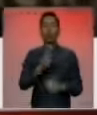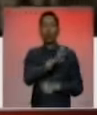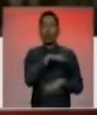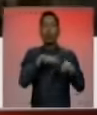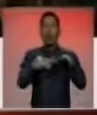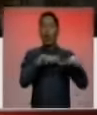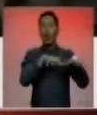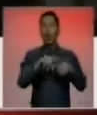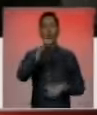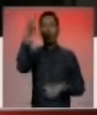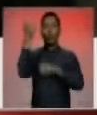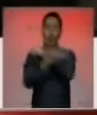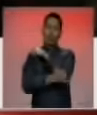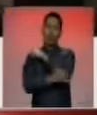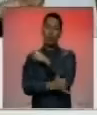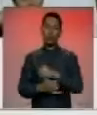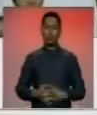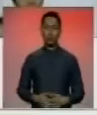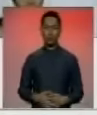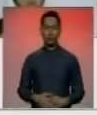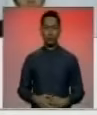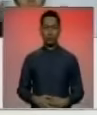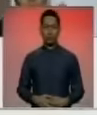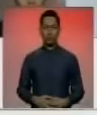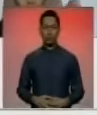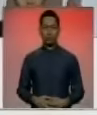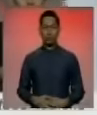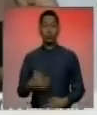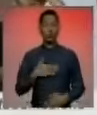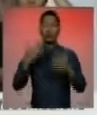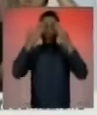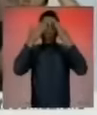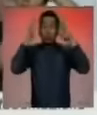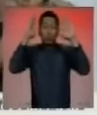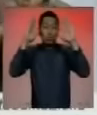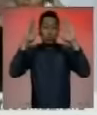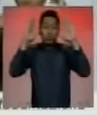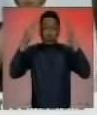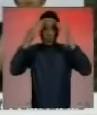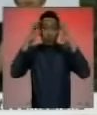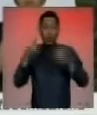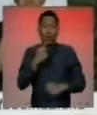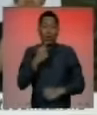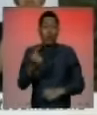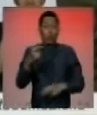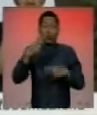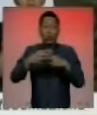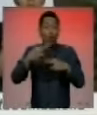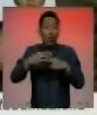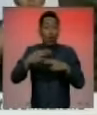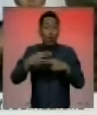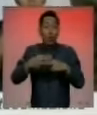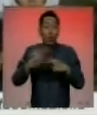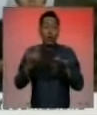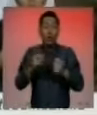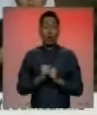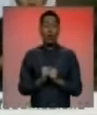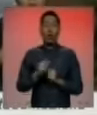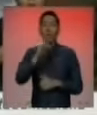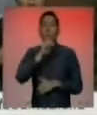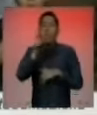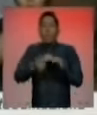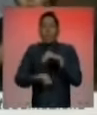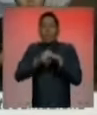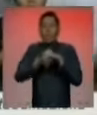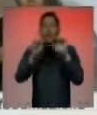operaciones en el exterior. No sé si llamarlo señor Positano, ¿no? Porque ese es el nombre clave que utiliza para esconder